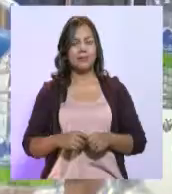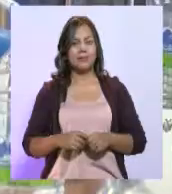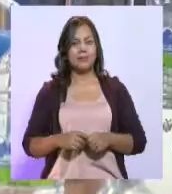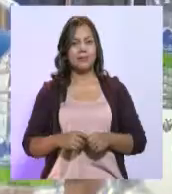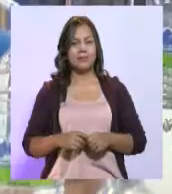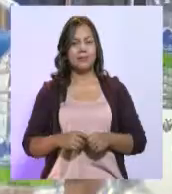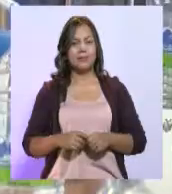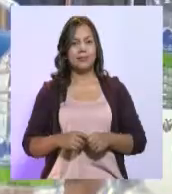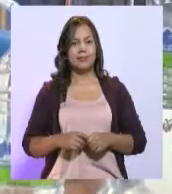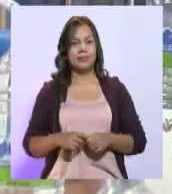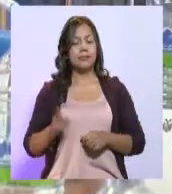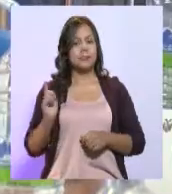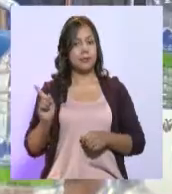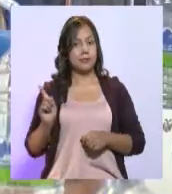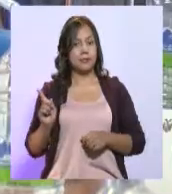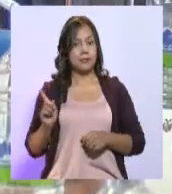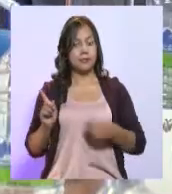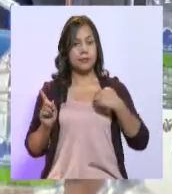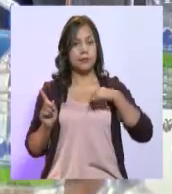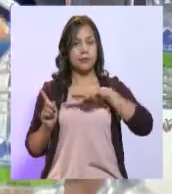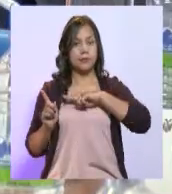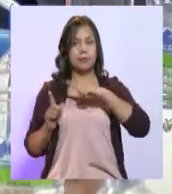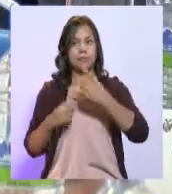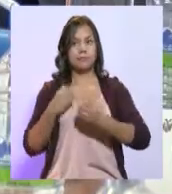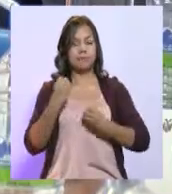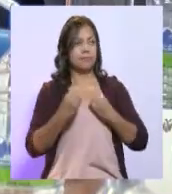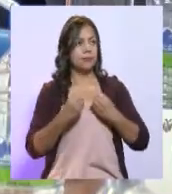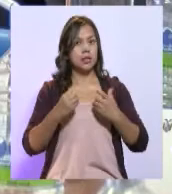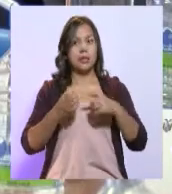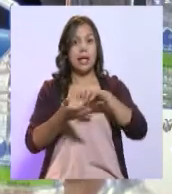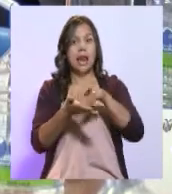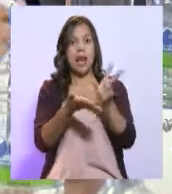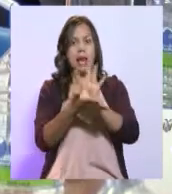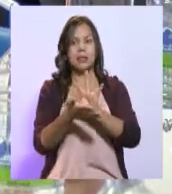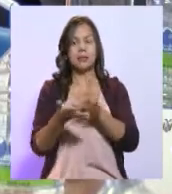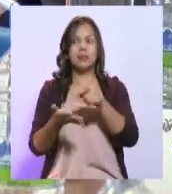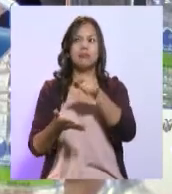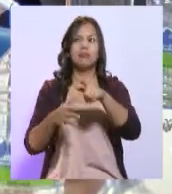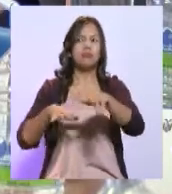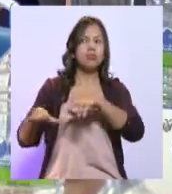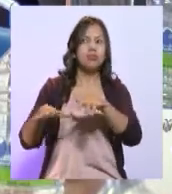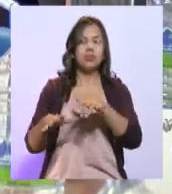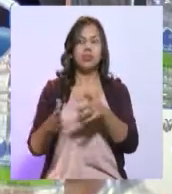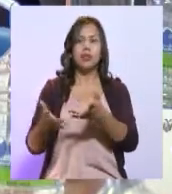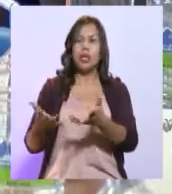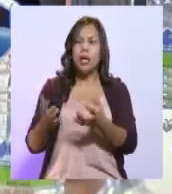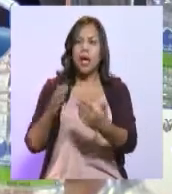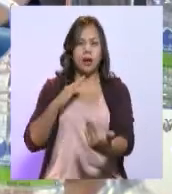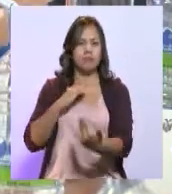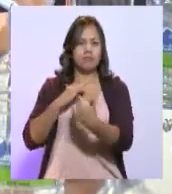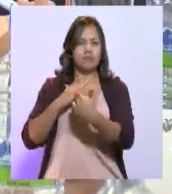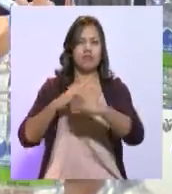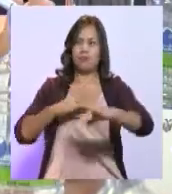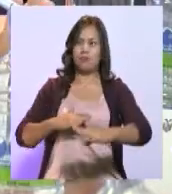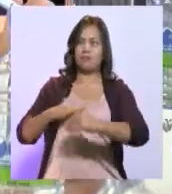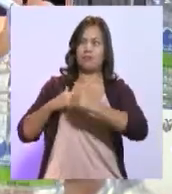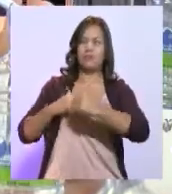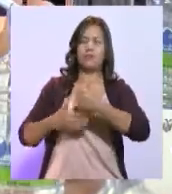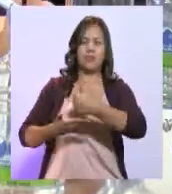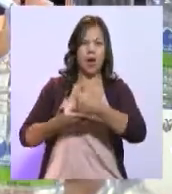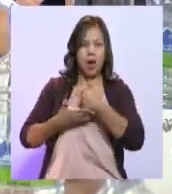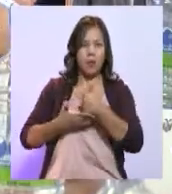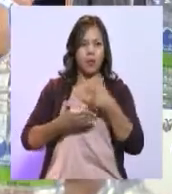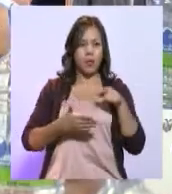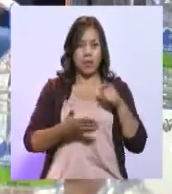¿Cuál es la acción legislativa que nosotros esperamos, ¿no? Que complemente y que potencie este tipo